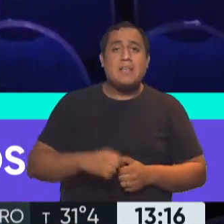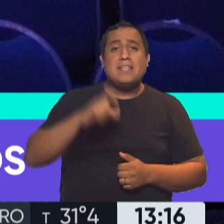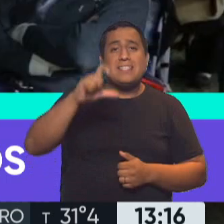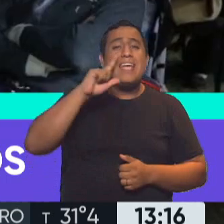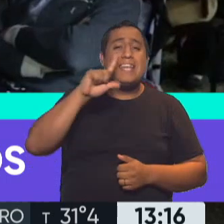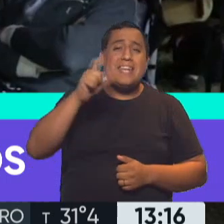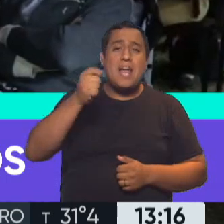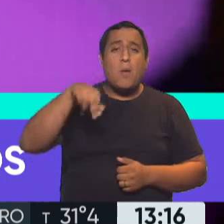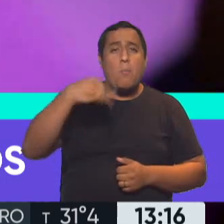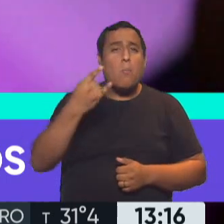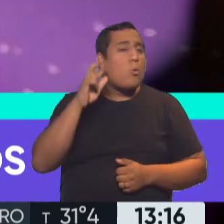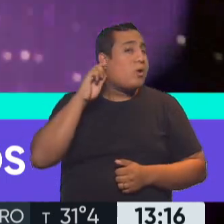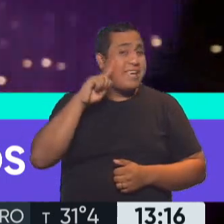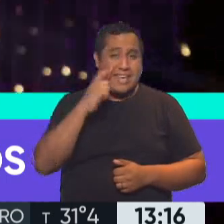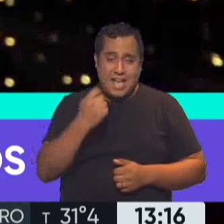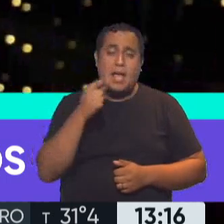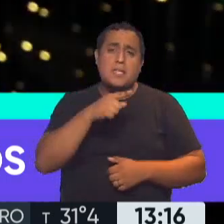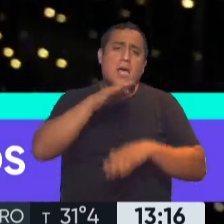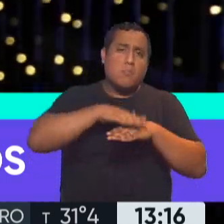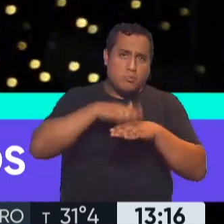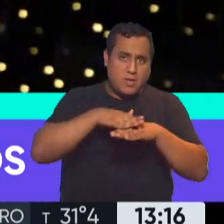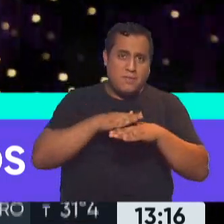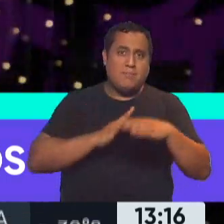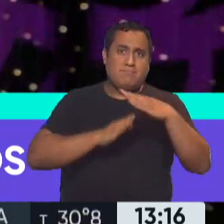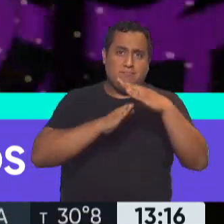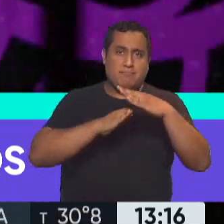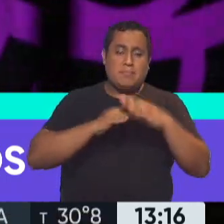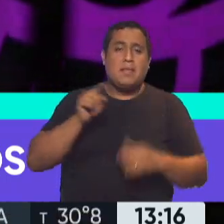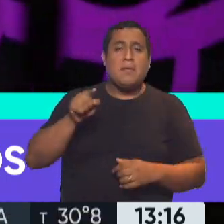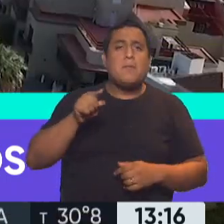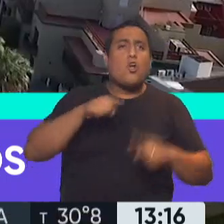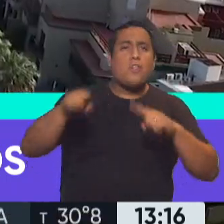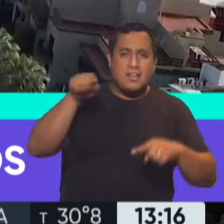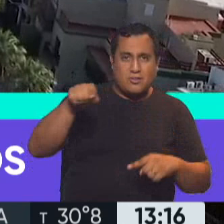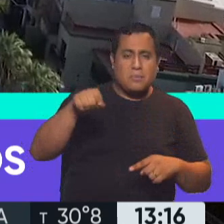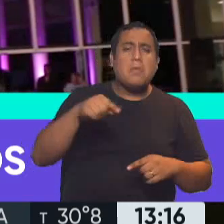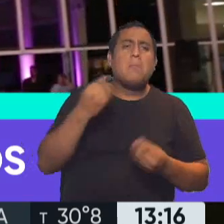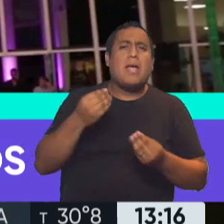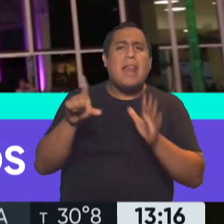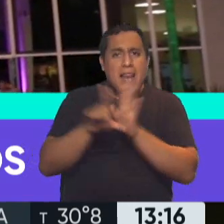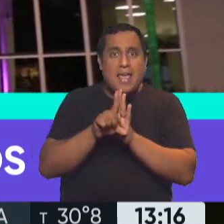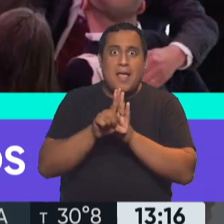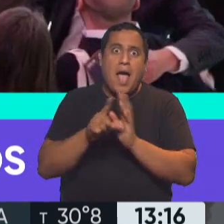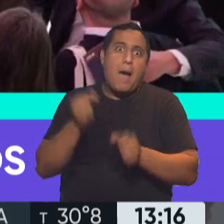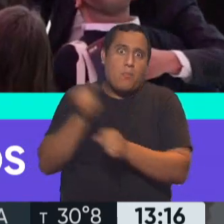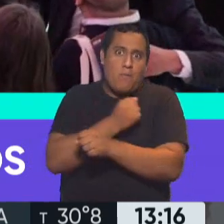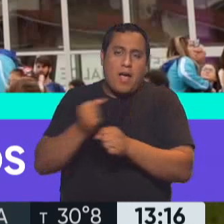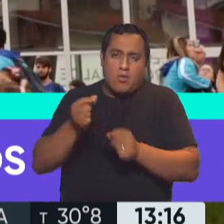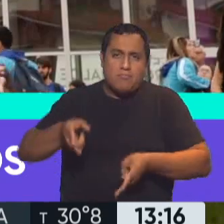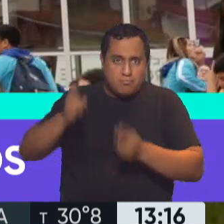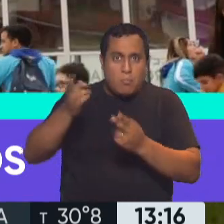allí Nicolás Herzog, que tienen, han hecho mucho hincapié no solo en esta importancia de la ley de fomento allí en Entre Ríos,